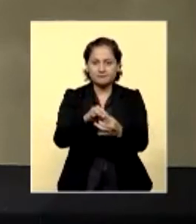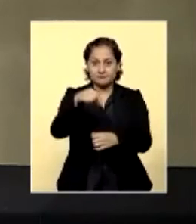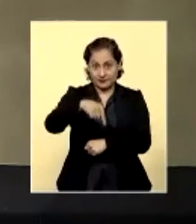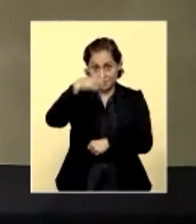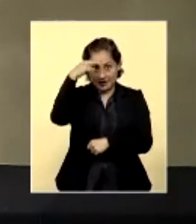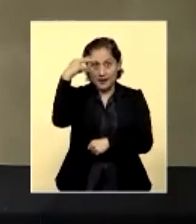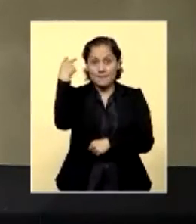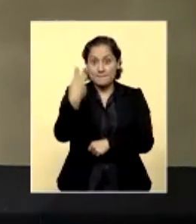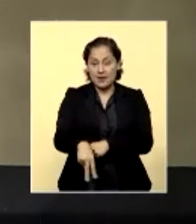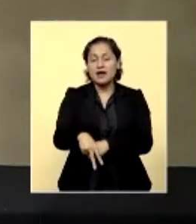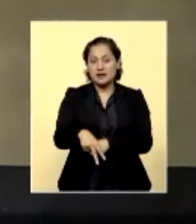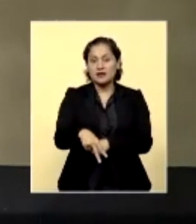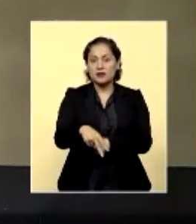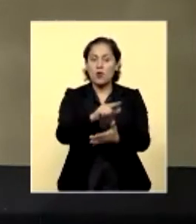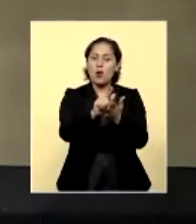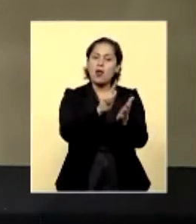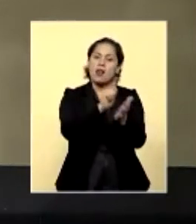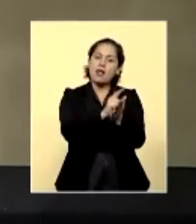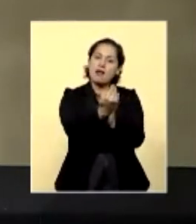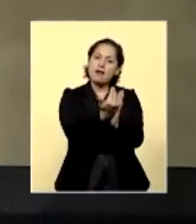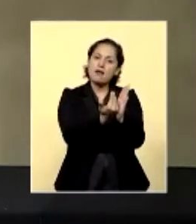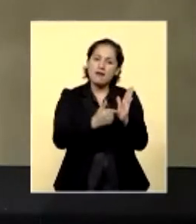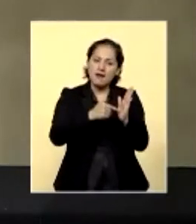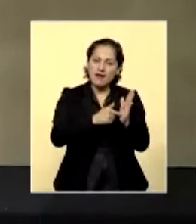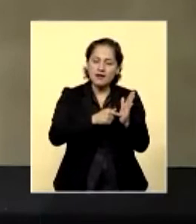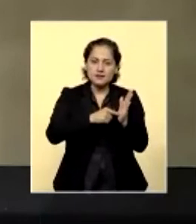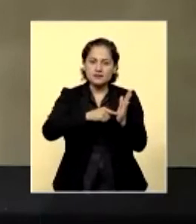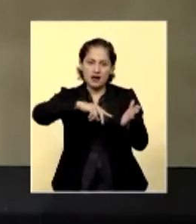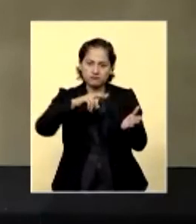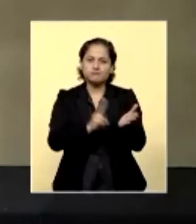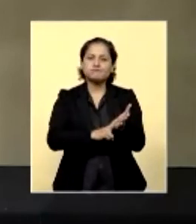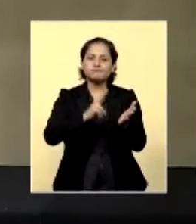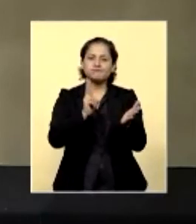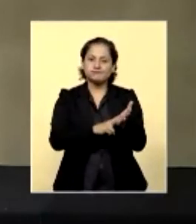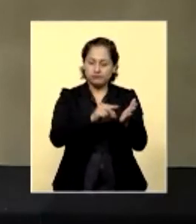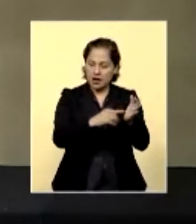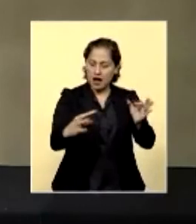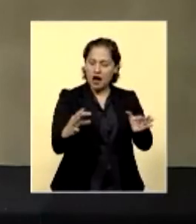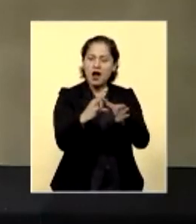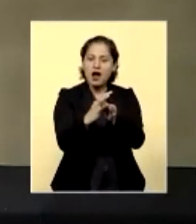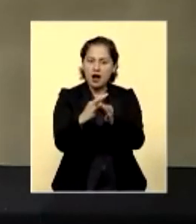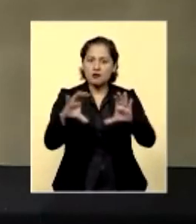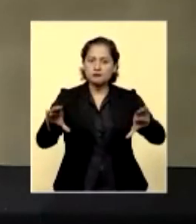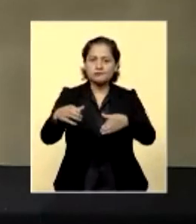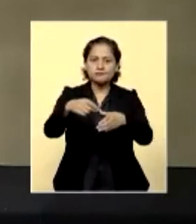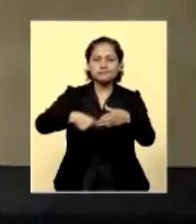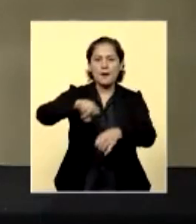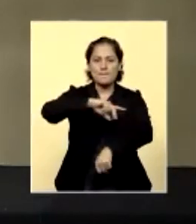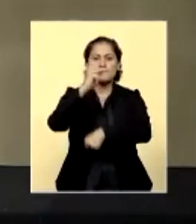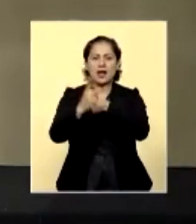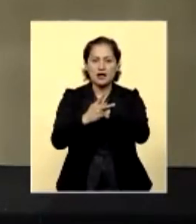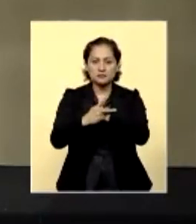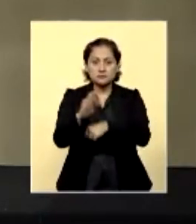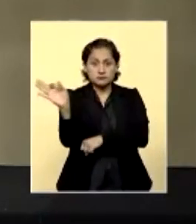ley, pero quieren una ley que tenga un compromiso con el pueblo, con la nación. Y hay de aquellos que así no fizeren. Y hay